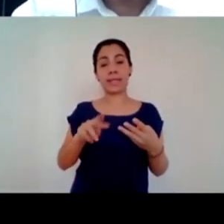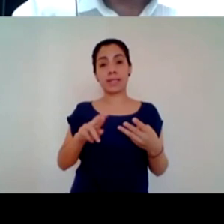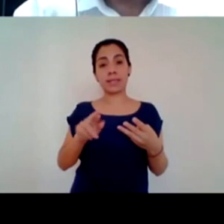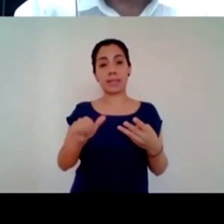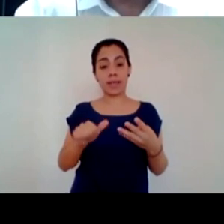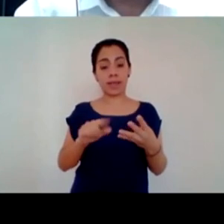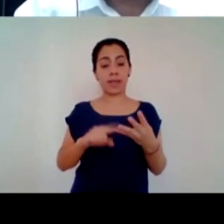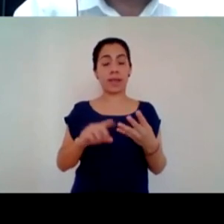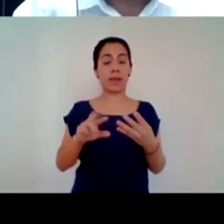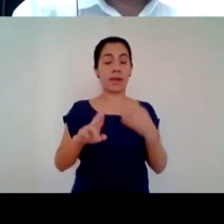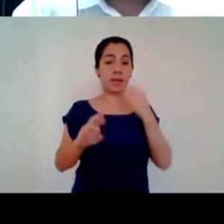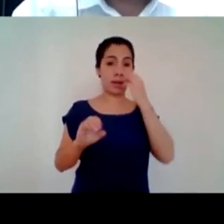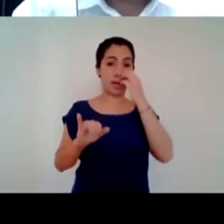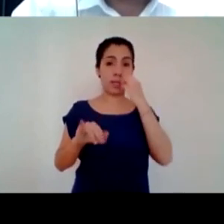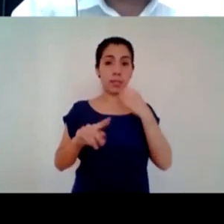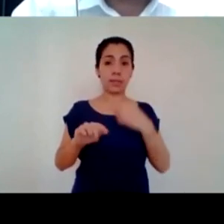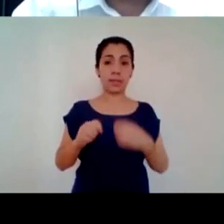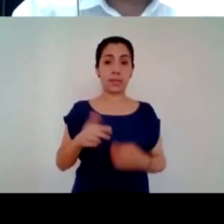asociaciones. Pero